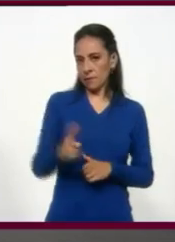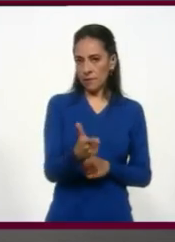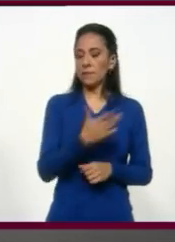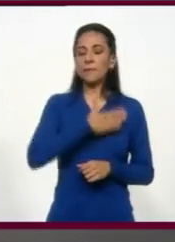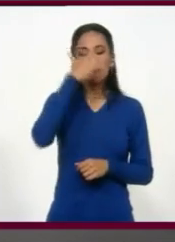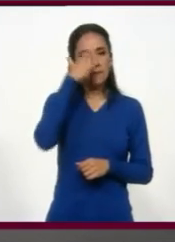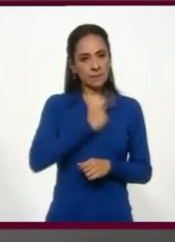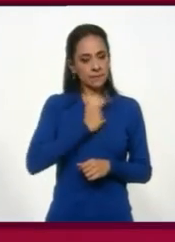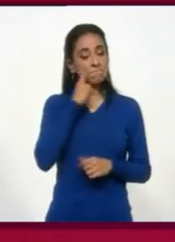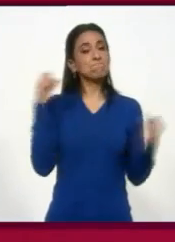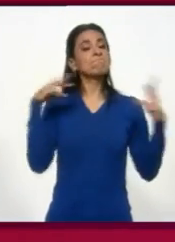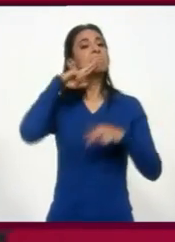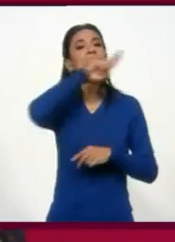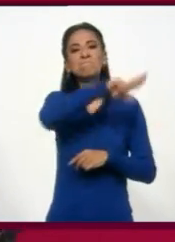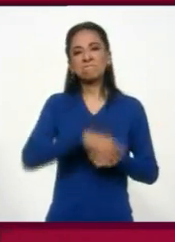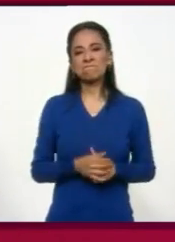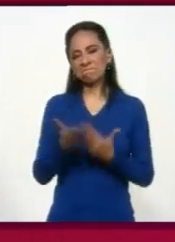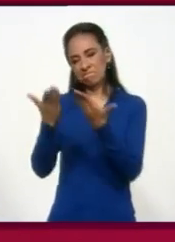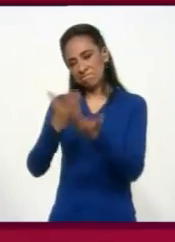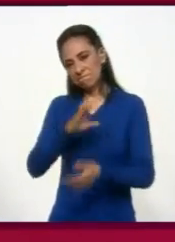hasta pronto hasta pronto querido miguel de la cruz